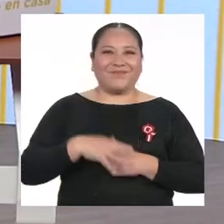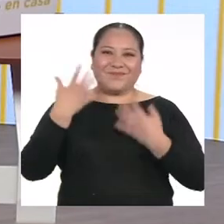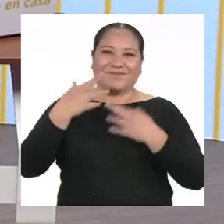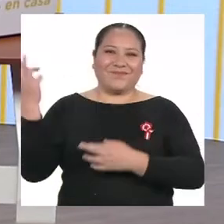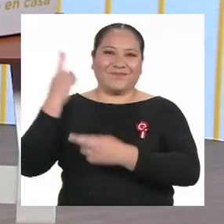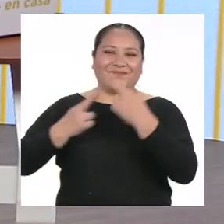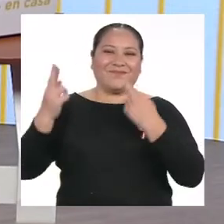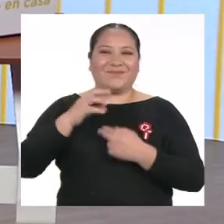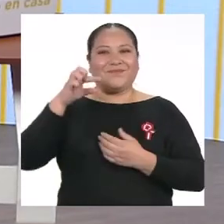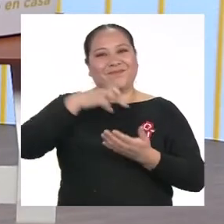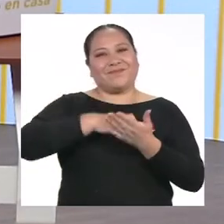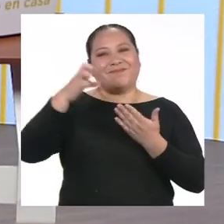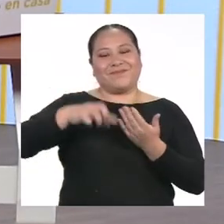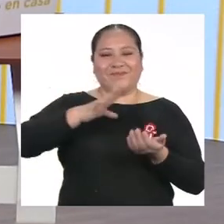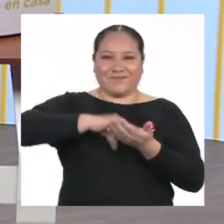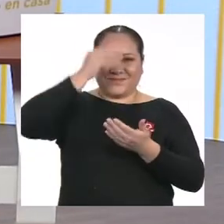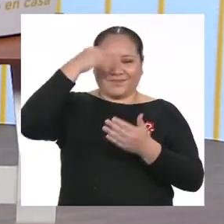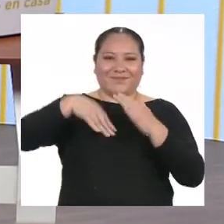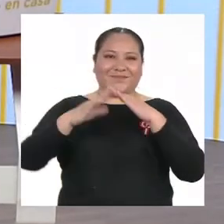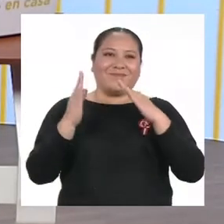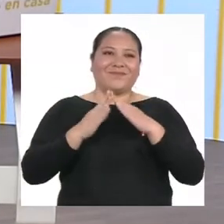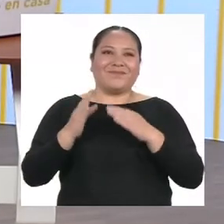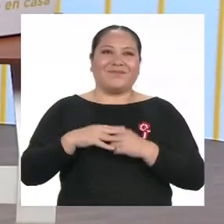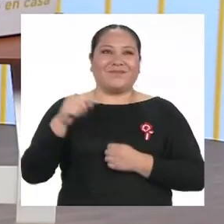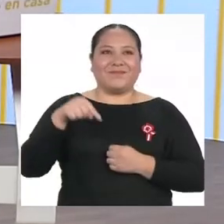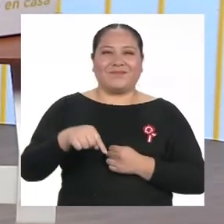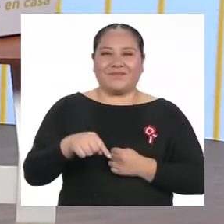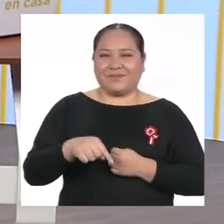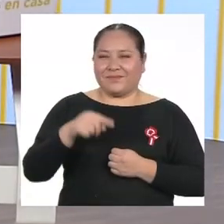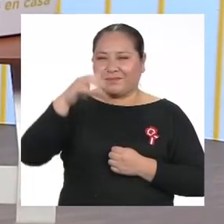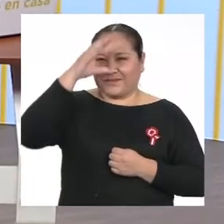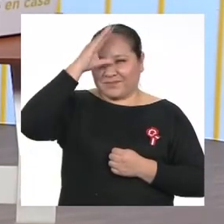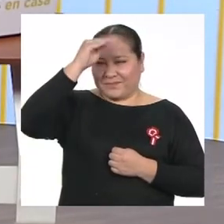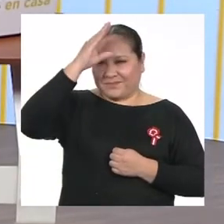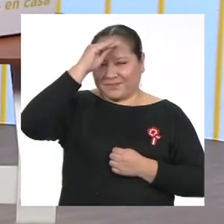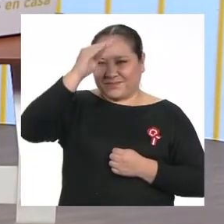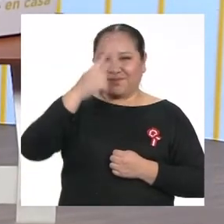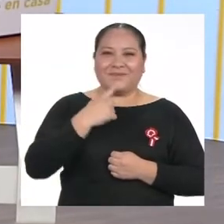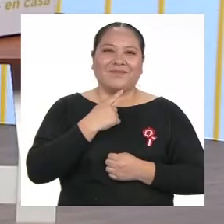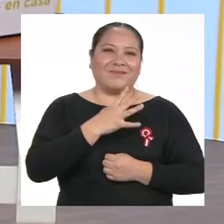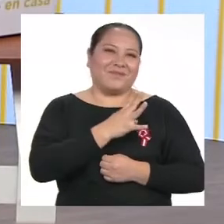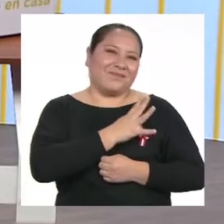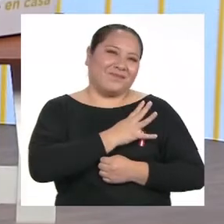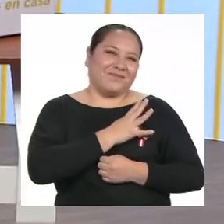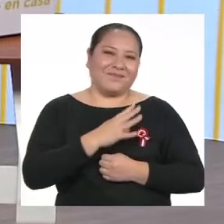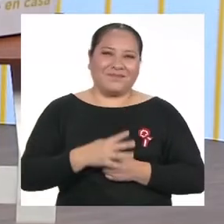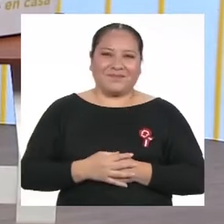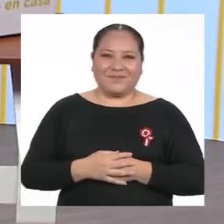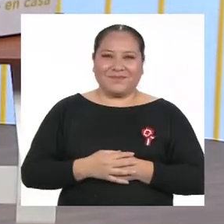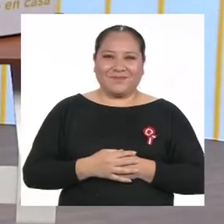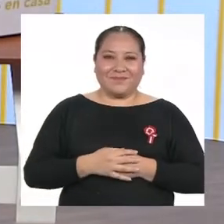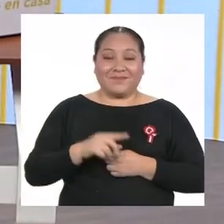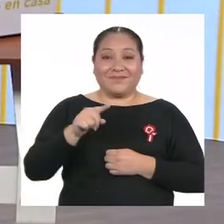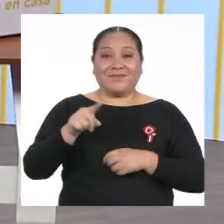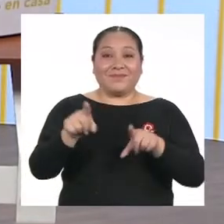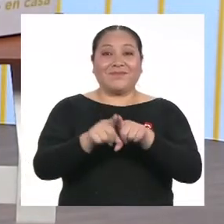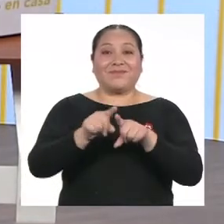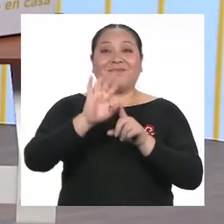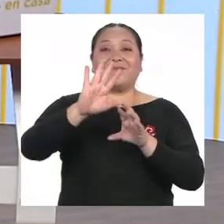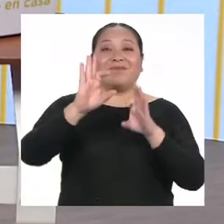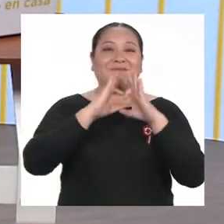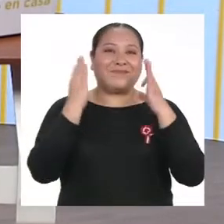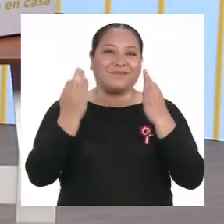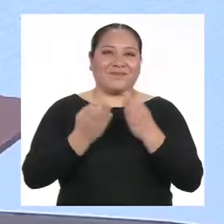Estamos de vuelta en su programa Aprendo en Casa, edición para las chicas y chicos de cuarto de secundaria, así como para sus